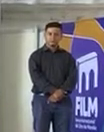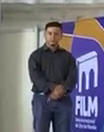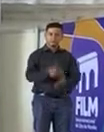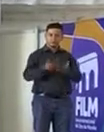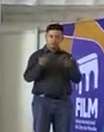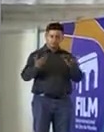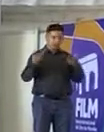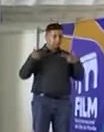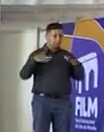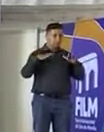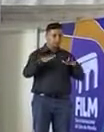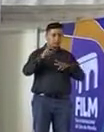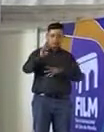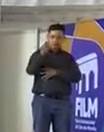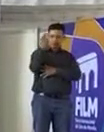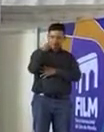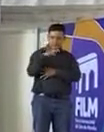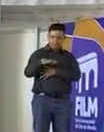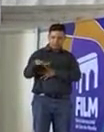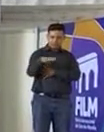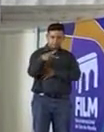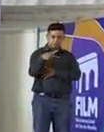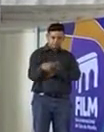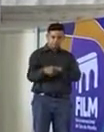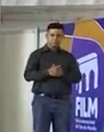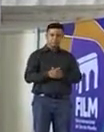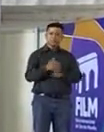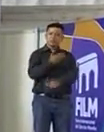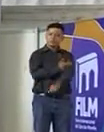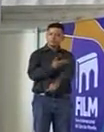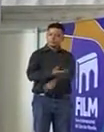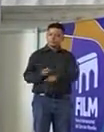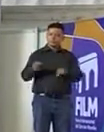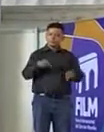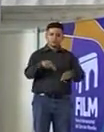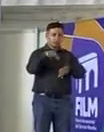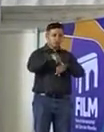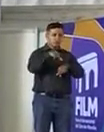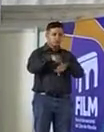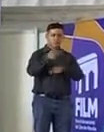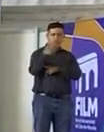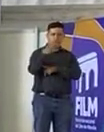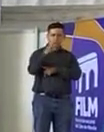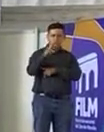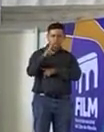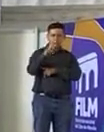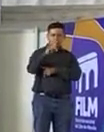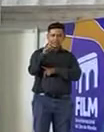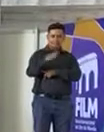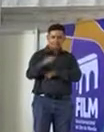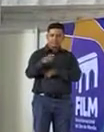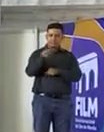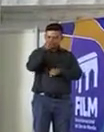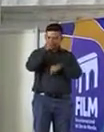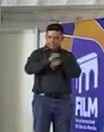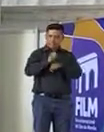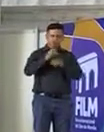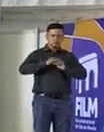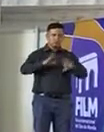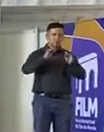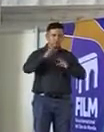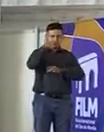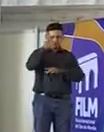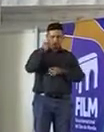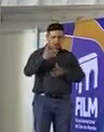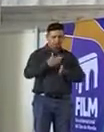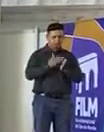En representación de la Universidad Michoacana de San Nicolás de Hidalgo, nos acompaña el doctor Héctor Pérez Pintor, secretario de Difusión Cultural y